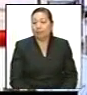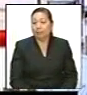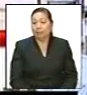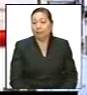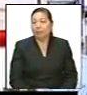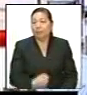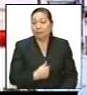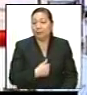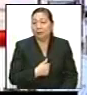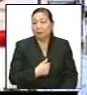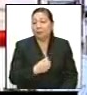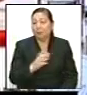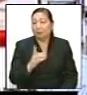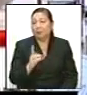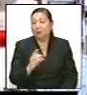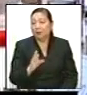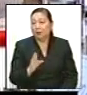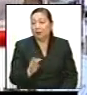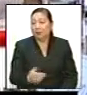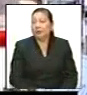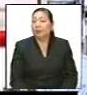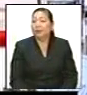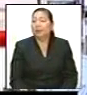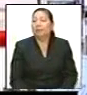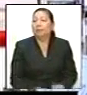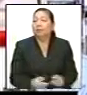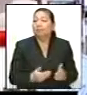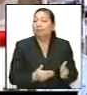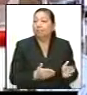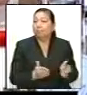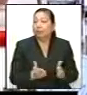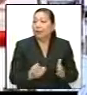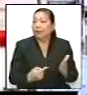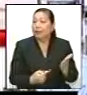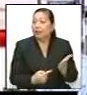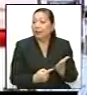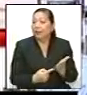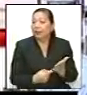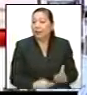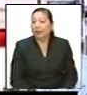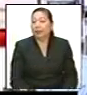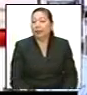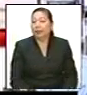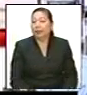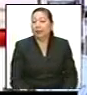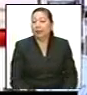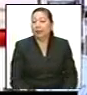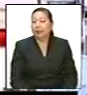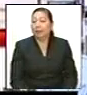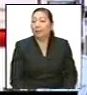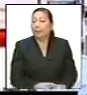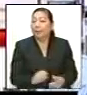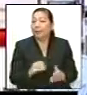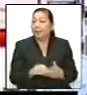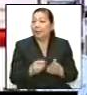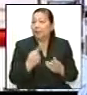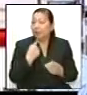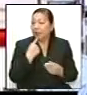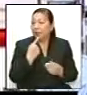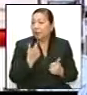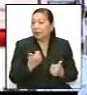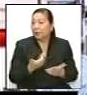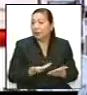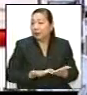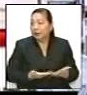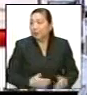del propio AVID, o un clasificador extremadamente técnico. Y lo que sugiero, y me parece que